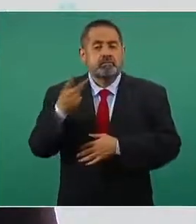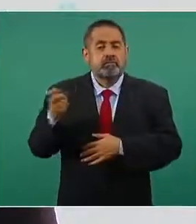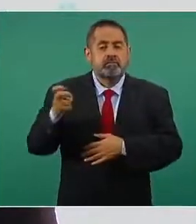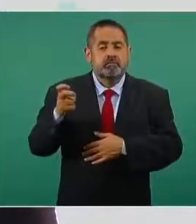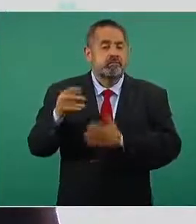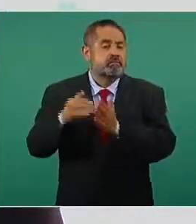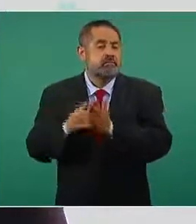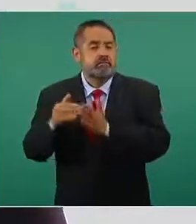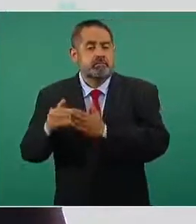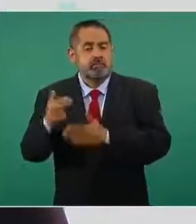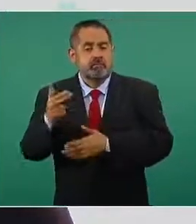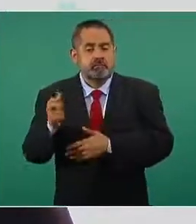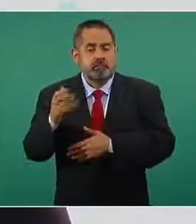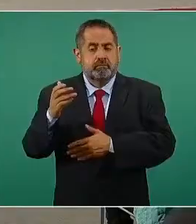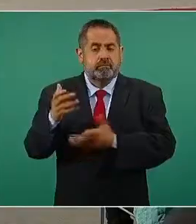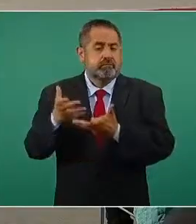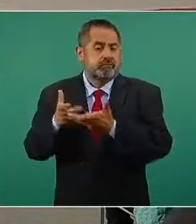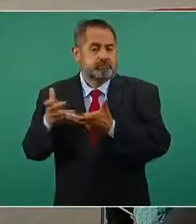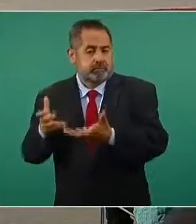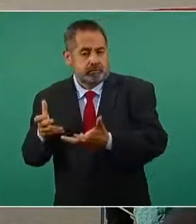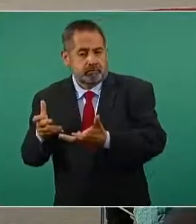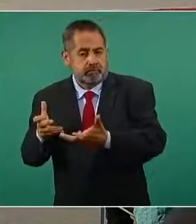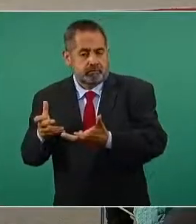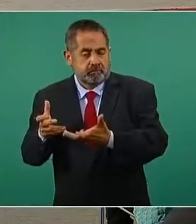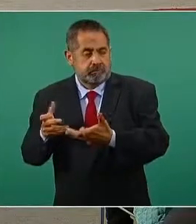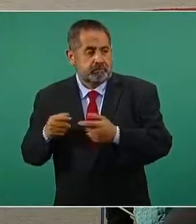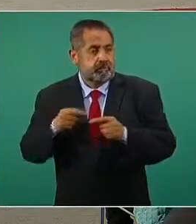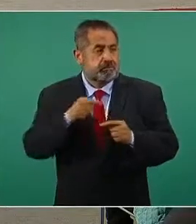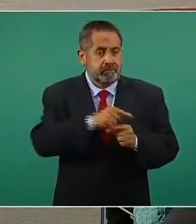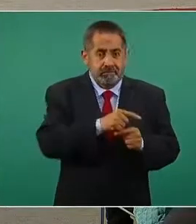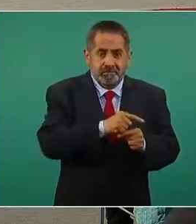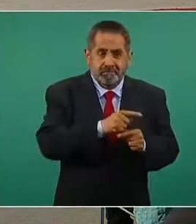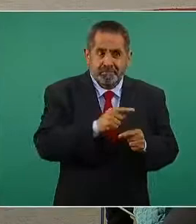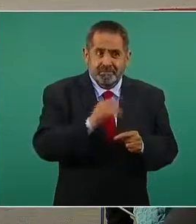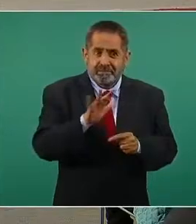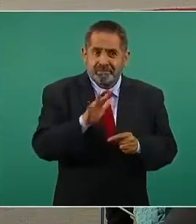200 millones de hectáreas, en el acumulado es más del 50%,